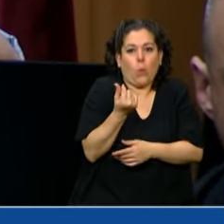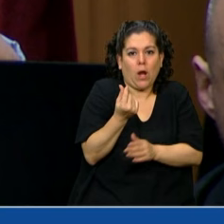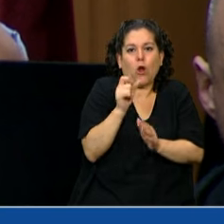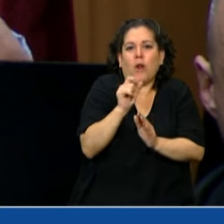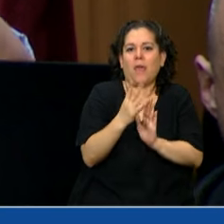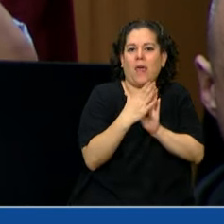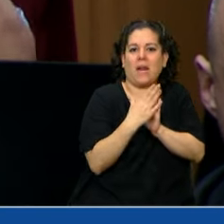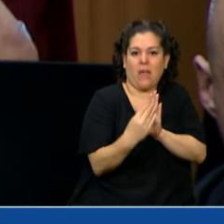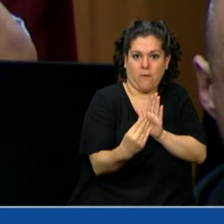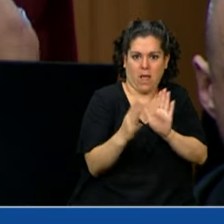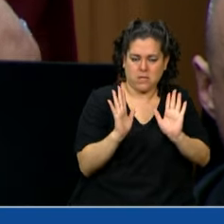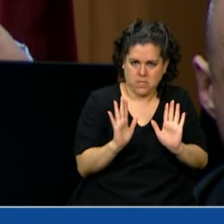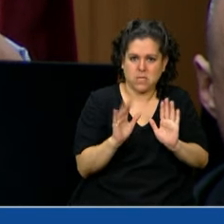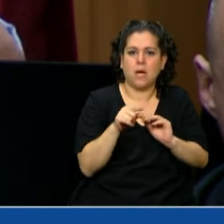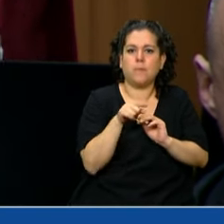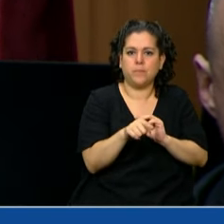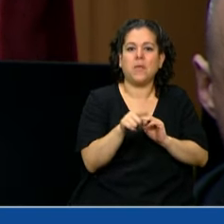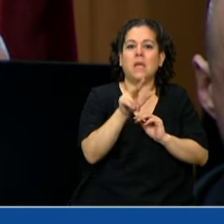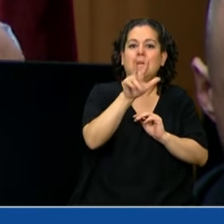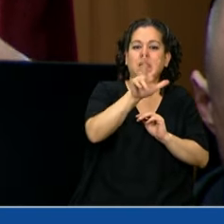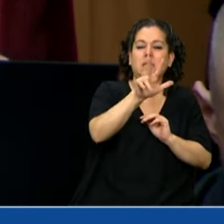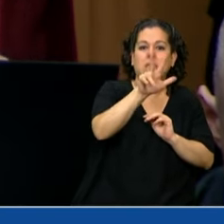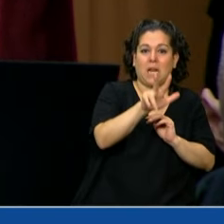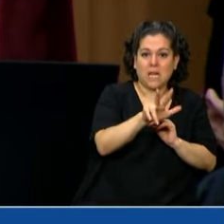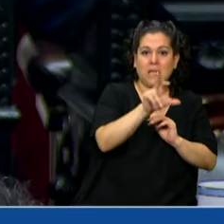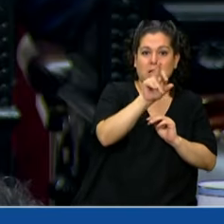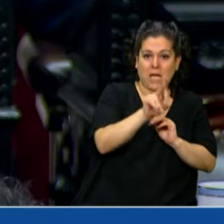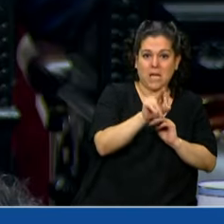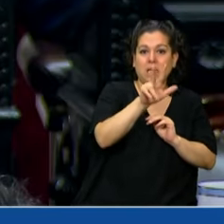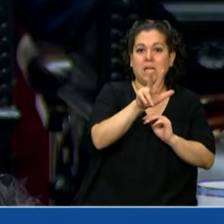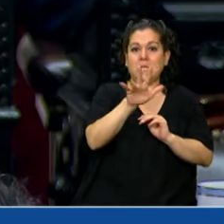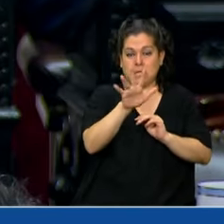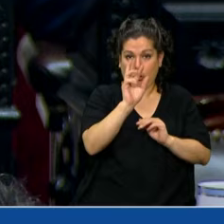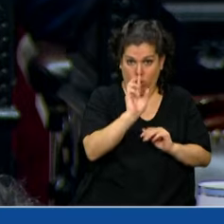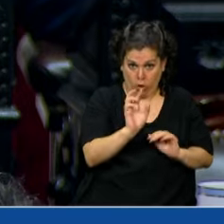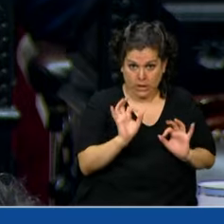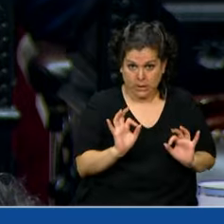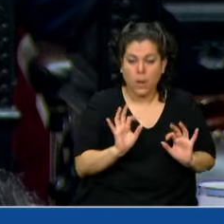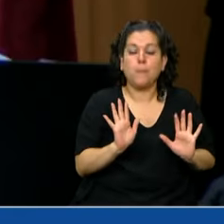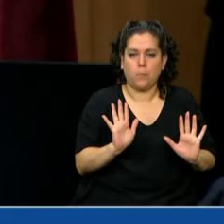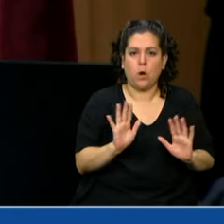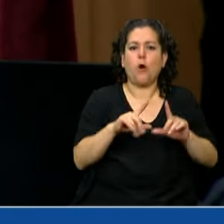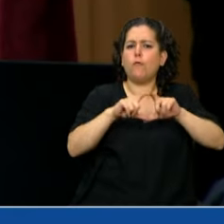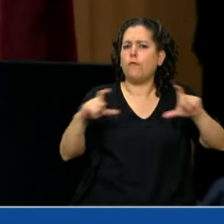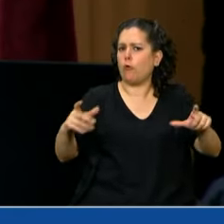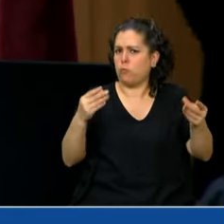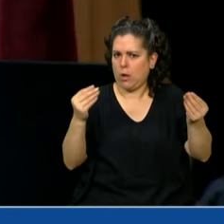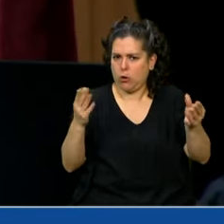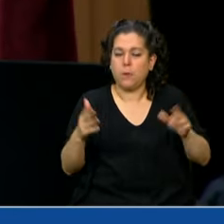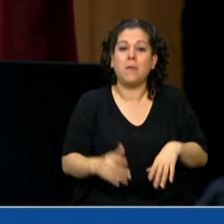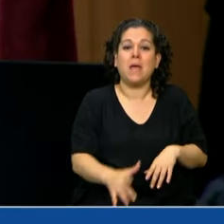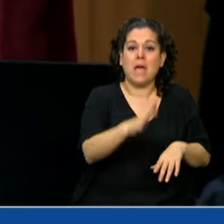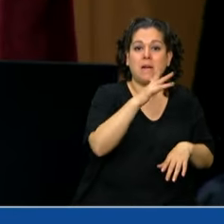referencia cuando está entre 30 y 35 está bien diputada la fórmula es la siguiente